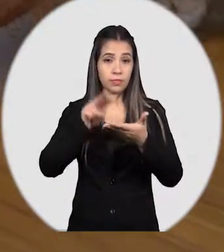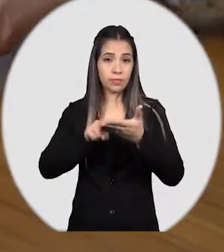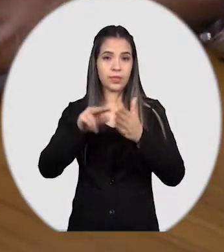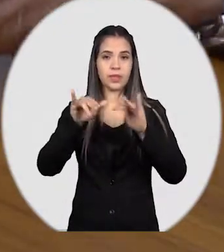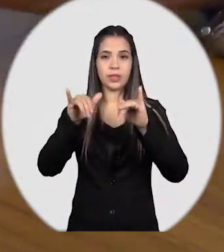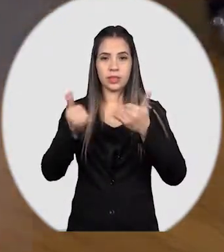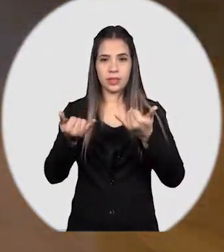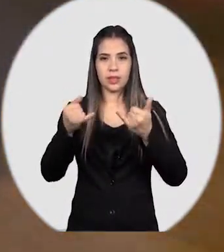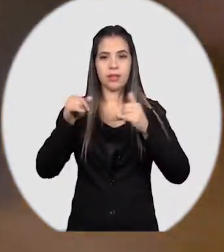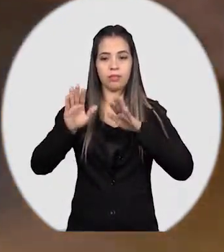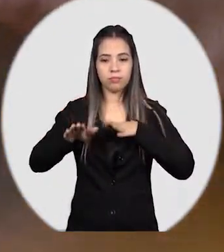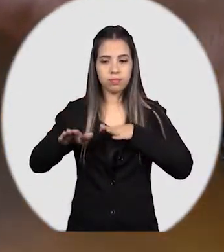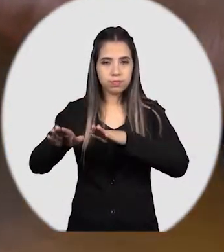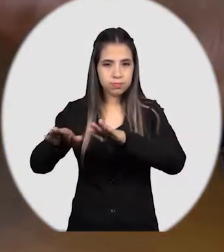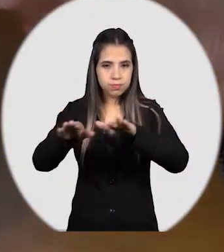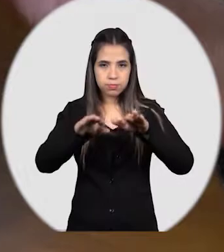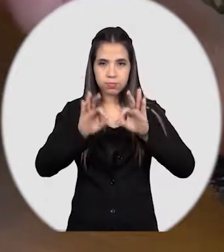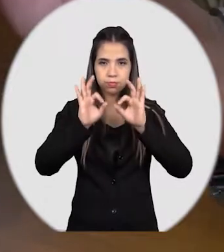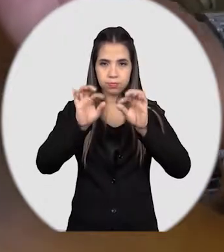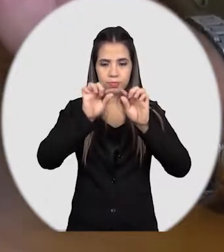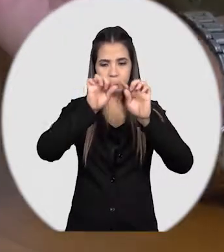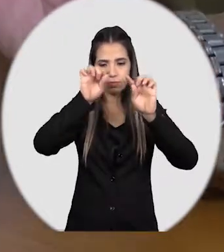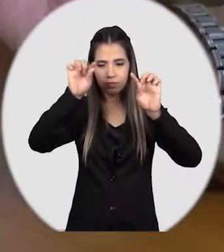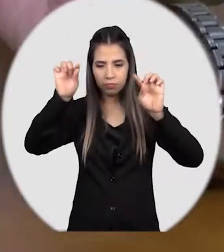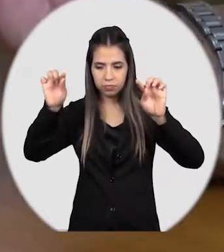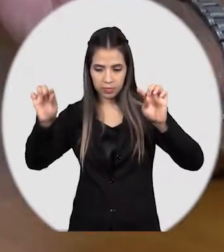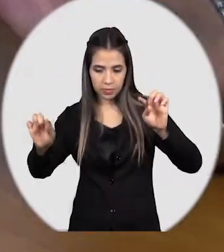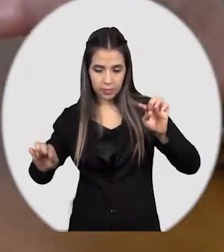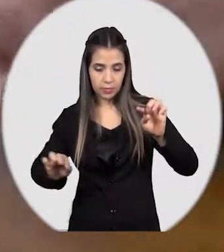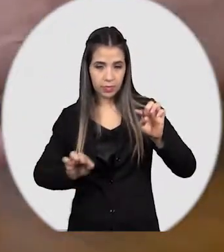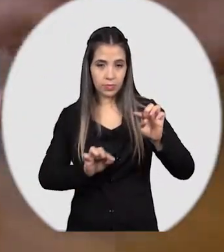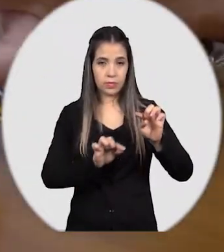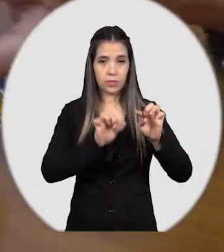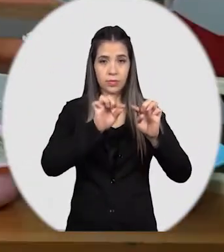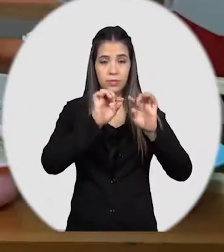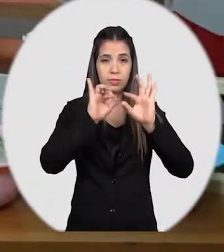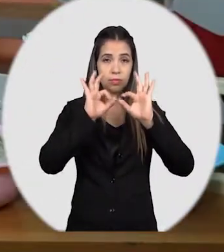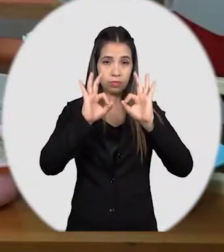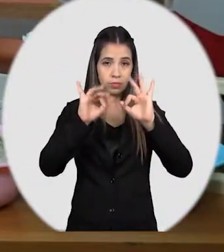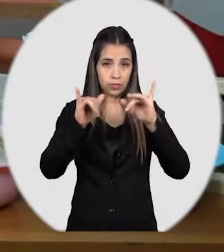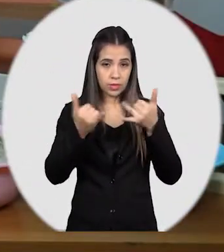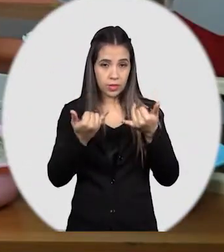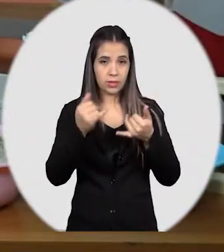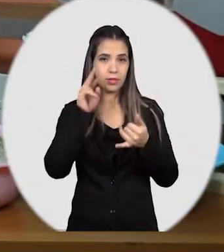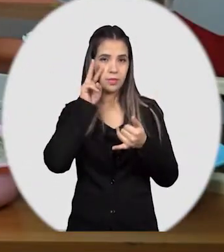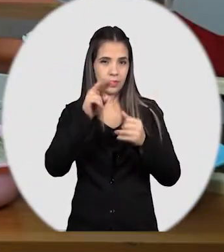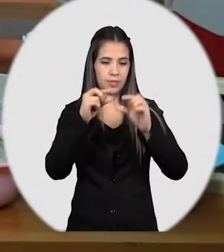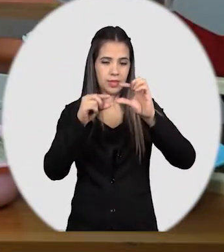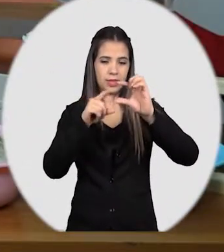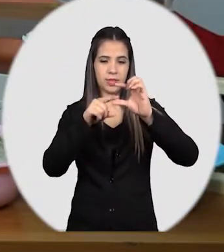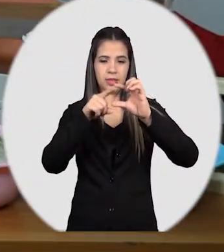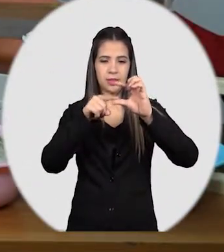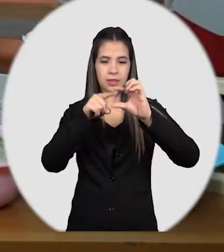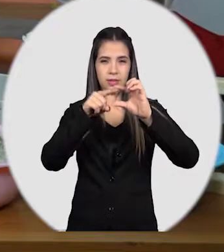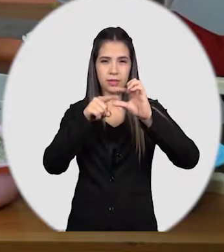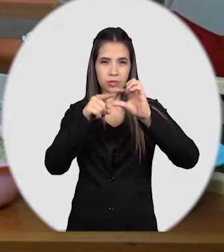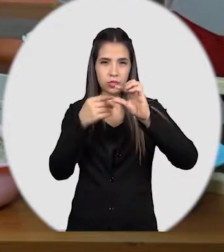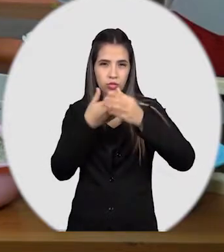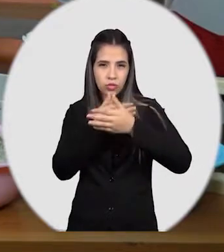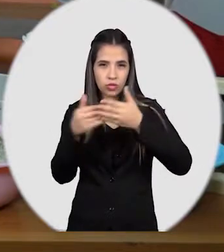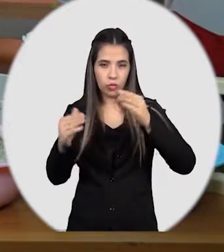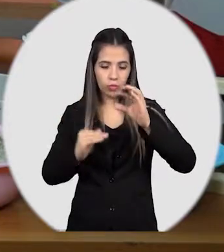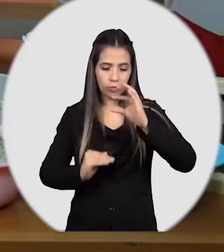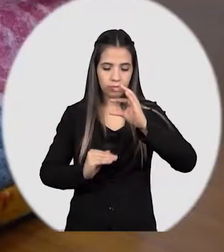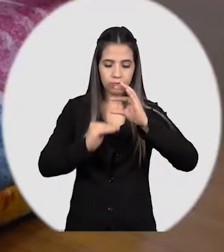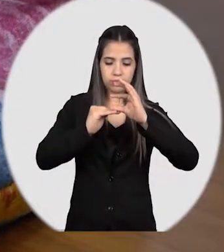Bueno, ahora tenemos ya nuestra almohada prácticamente terminada. Como verán, acá dejamos un centímetro